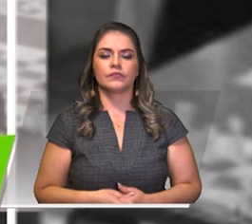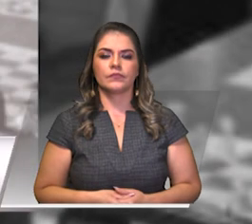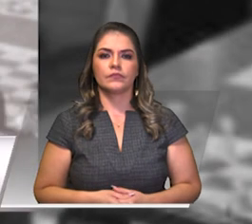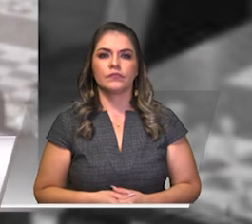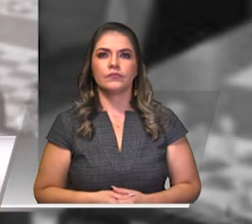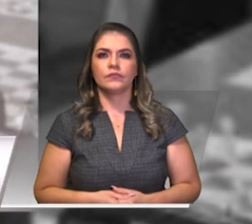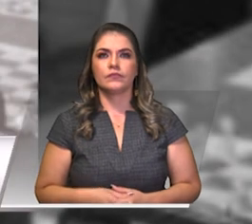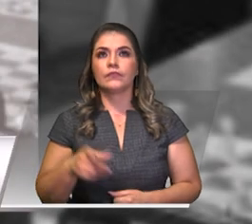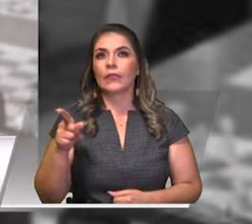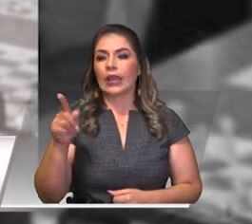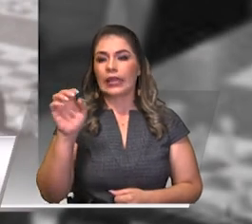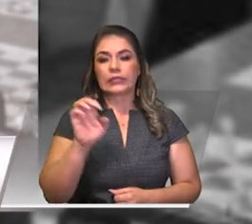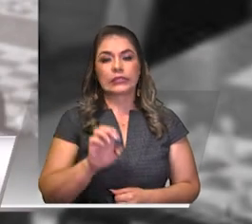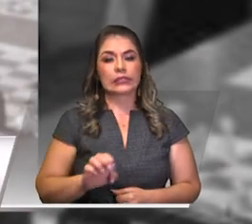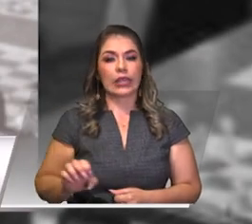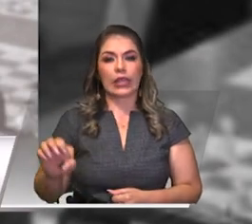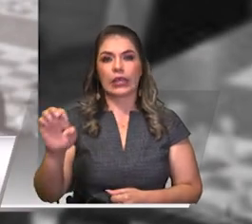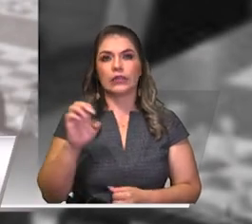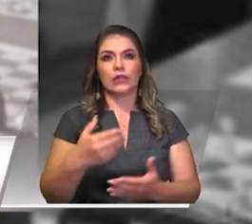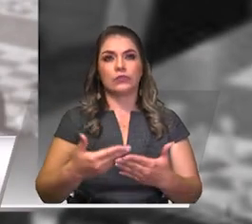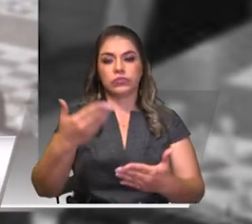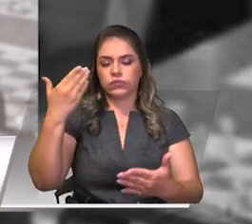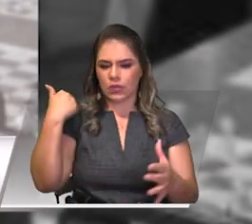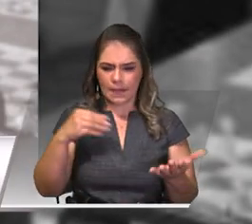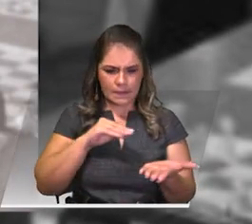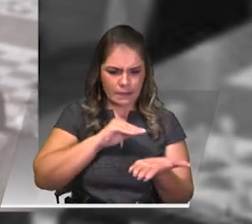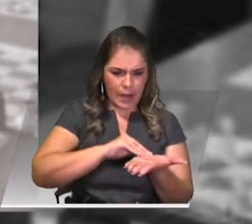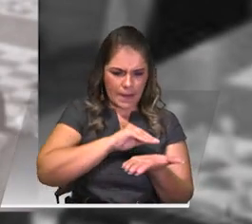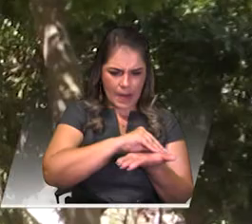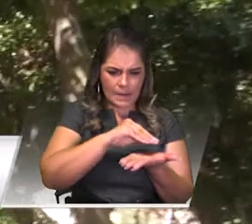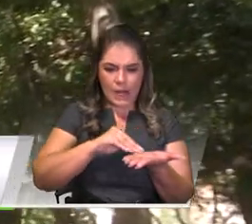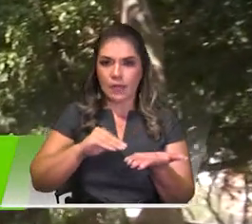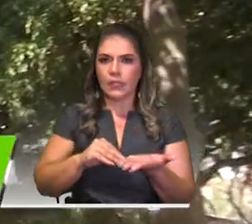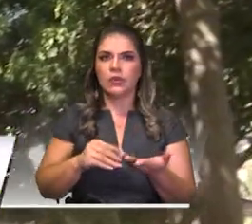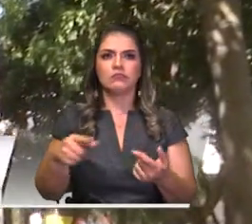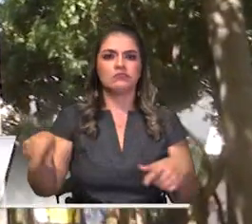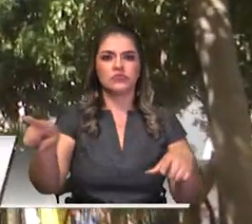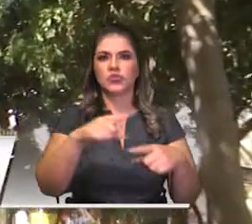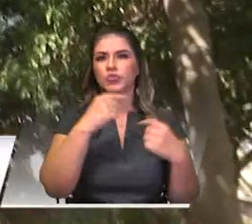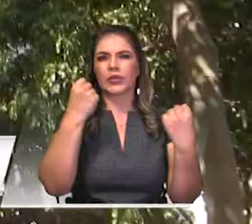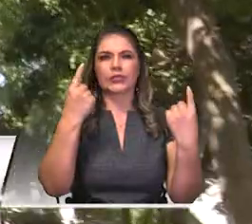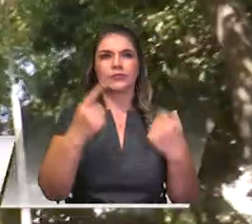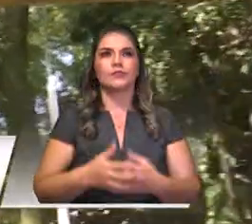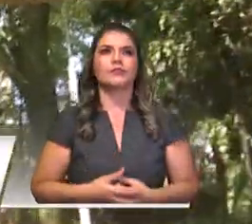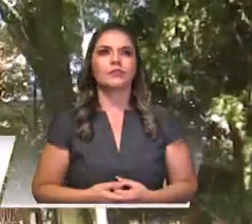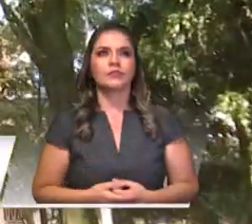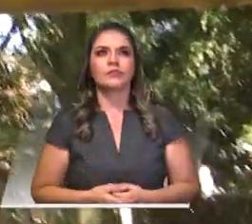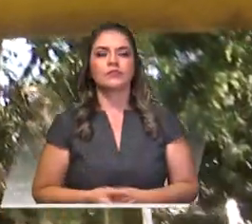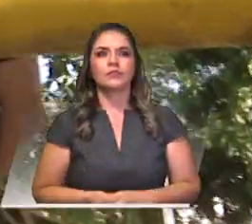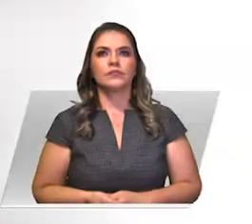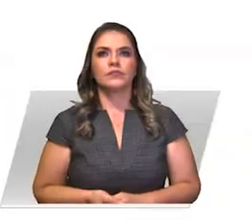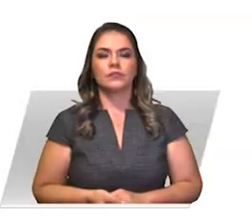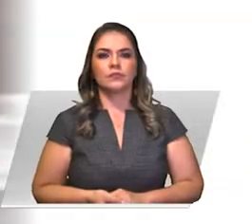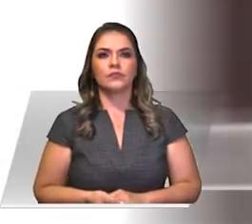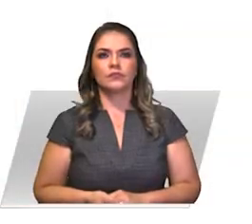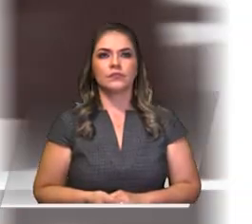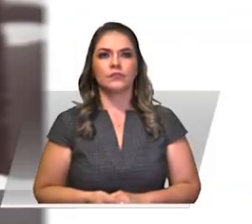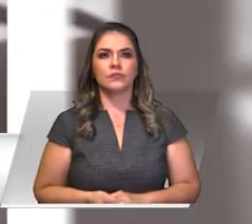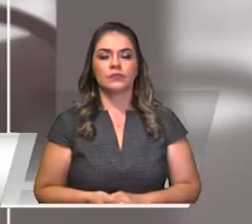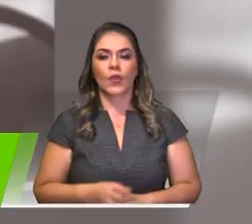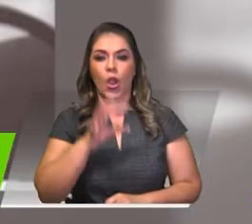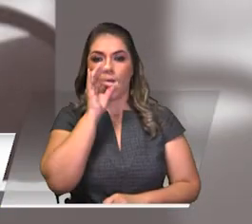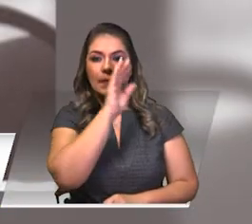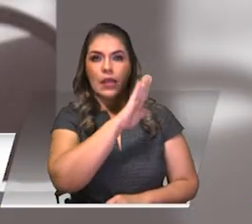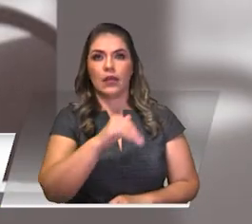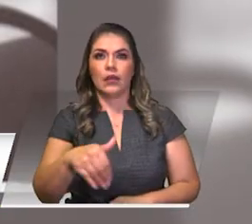Fue tan sorprendente para la época que ni siquiera se entendió lo que significaba. No tuvo un cubrimiento adecuado al tamaño del logro. Un antioqueño